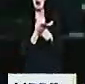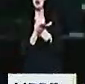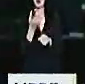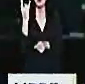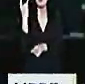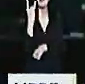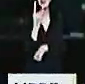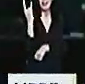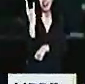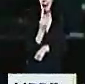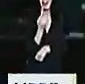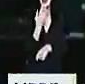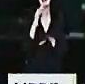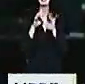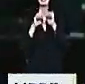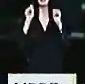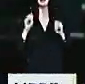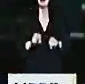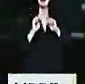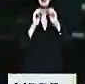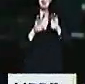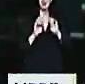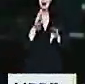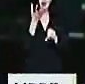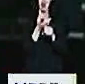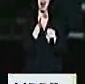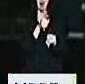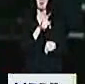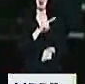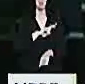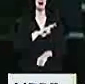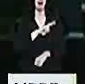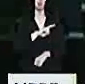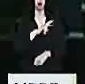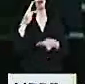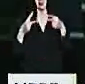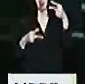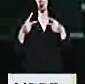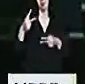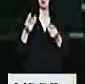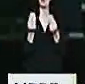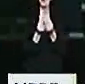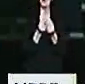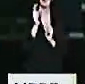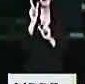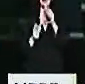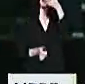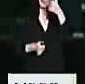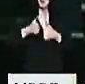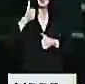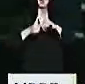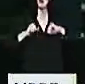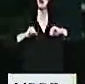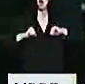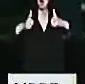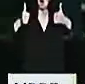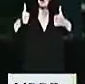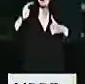ese ecosistema educativo que uh-huh. existía en ese momento. Mucho profesional uh-huh. joven que en un momento anterior